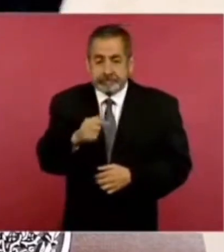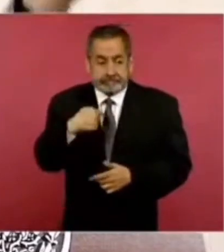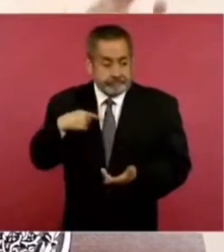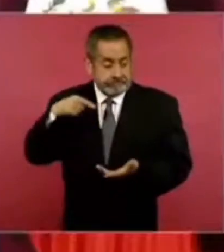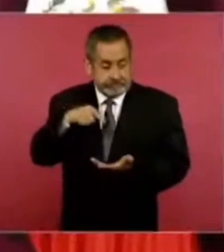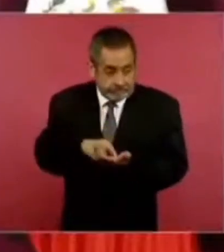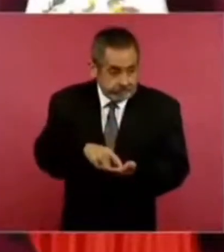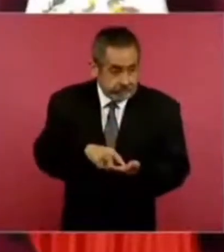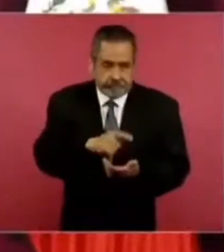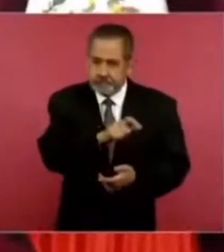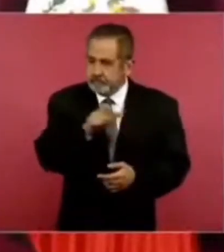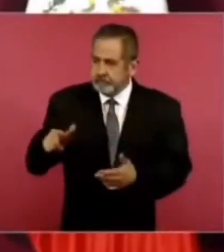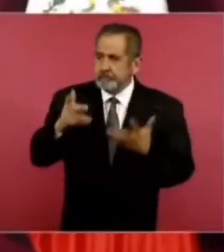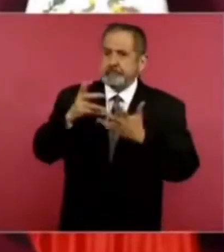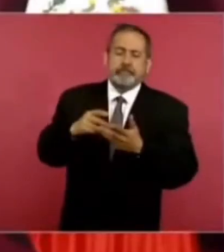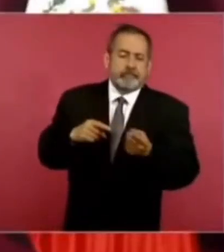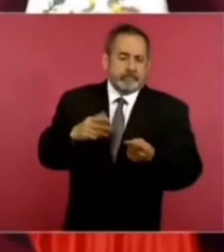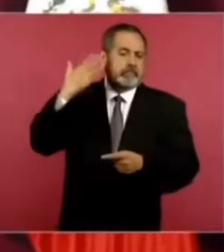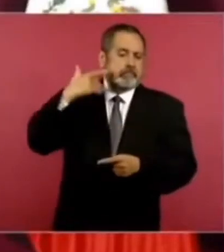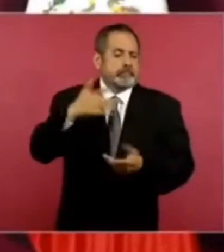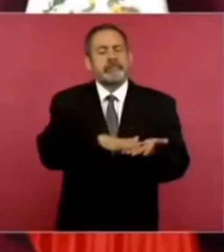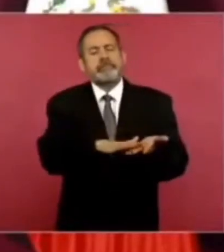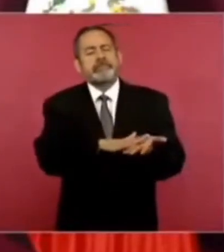sino hay otros